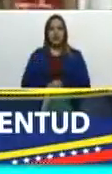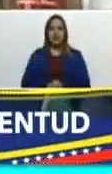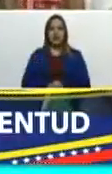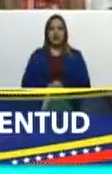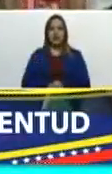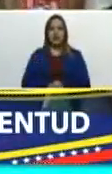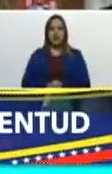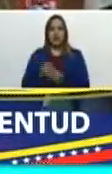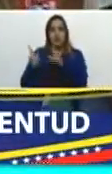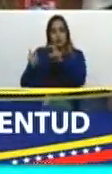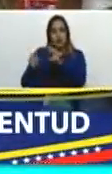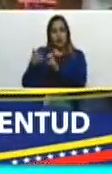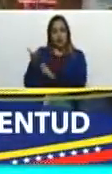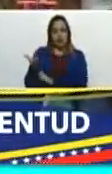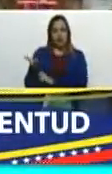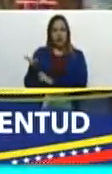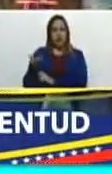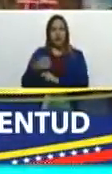nuevos